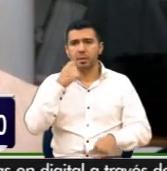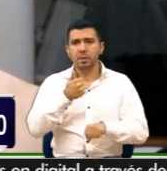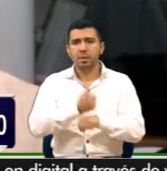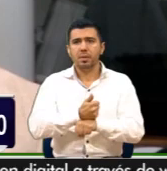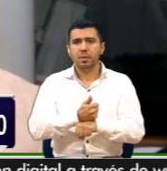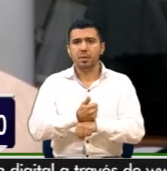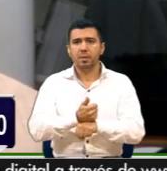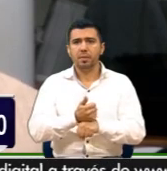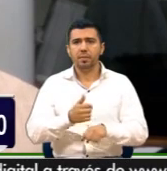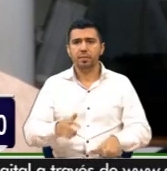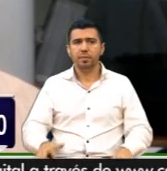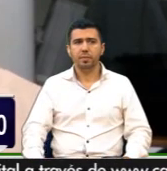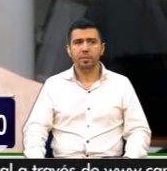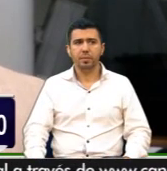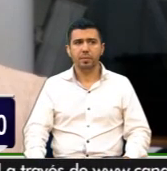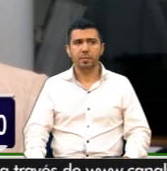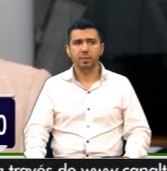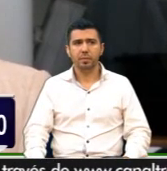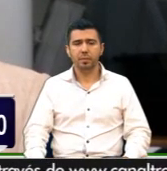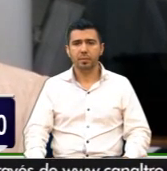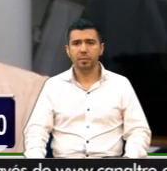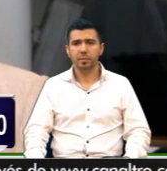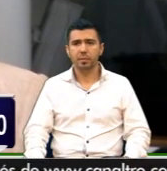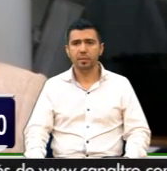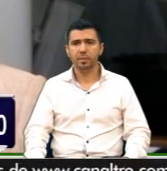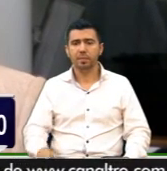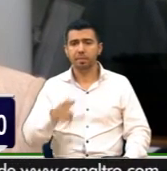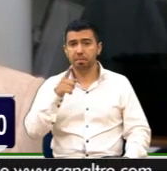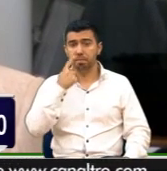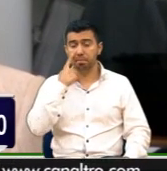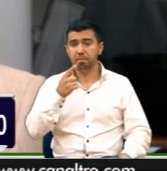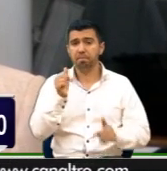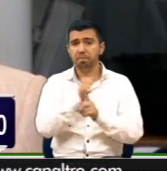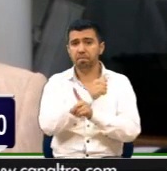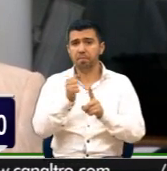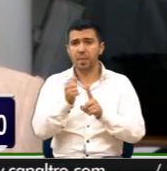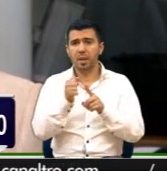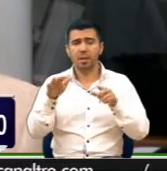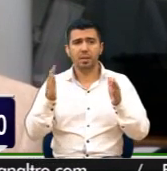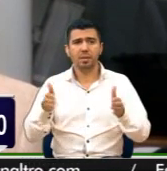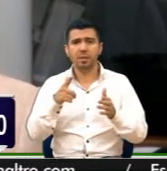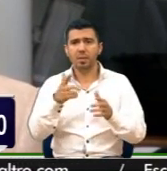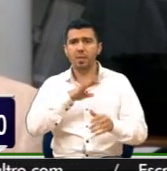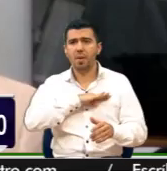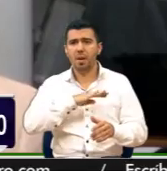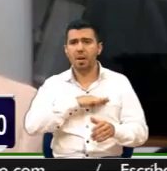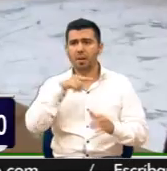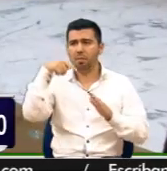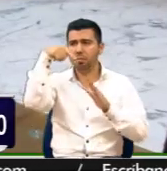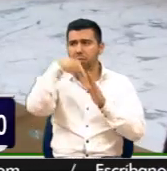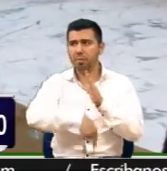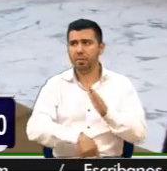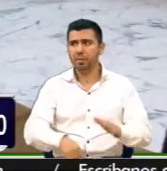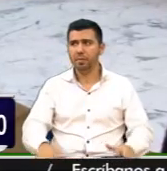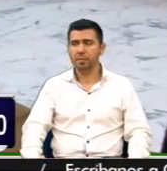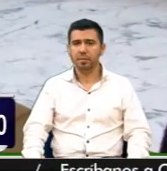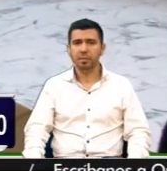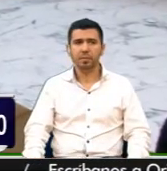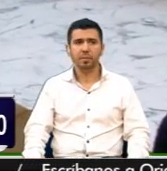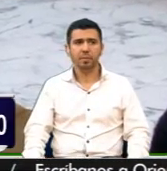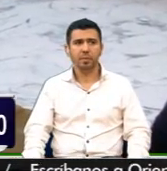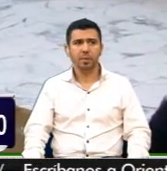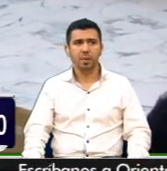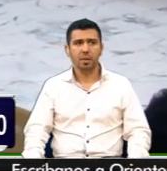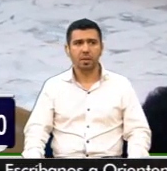gran empresa que trata mal a sus directivos. Yo creo que esa empresa va en quiebra, va en debacle. La demora en